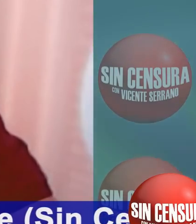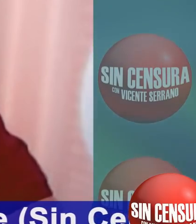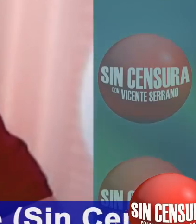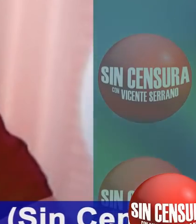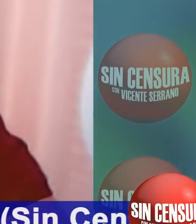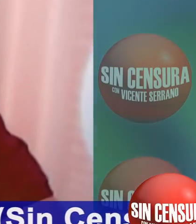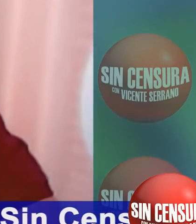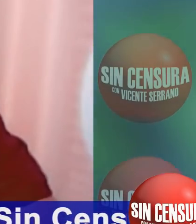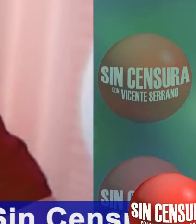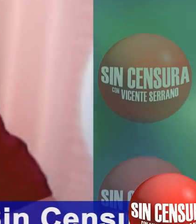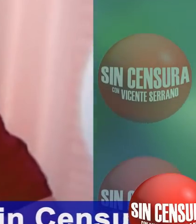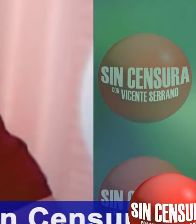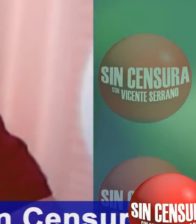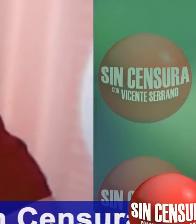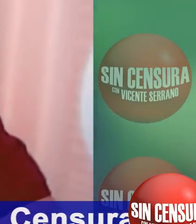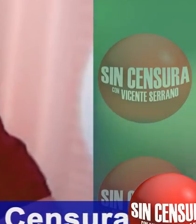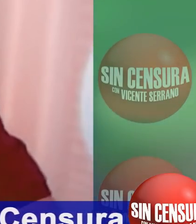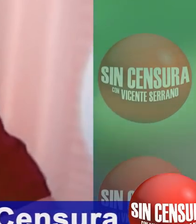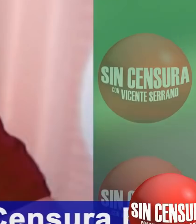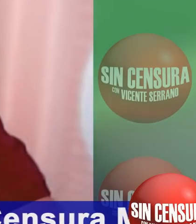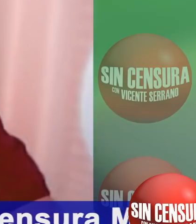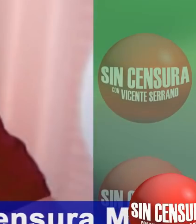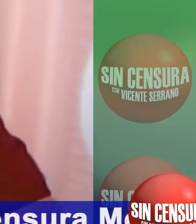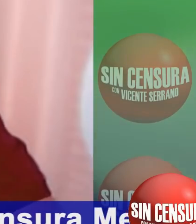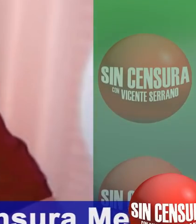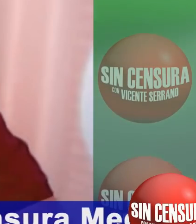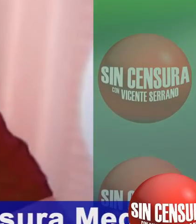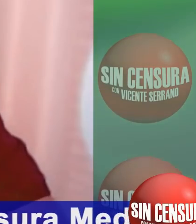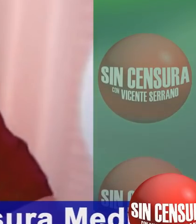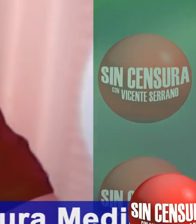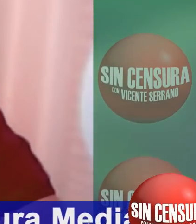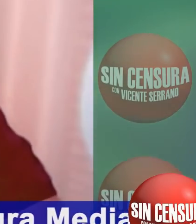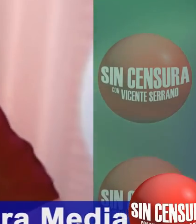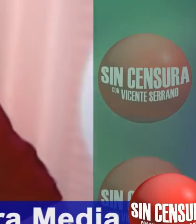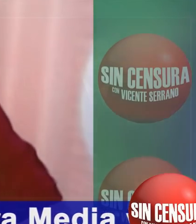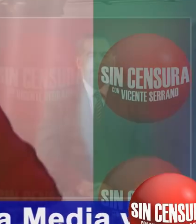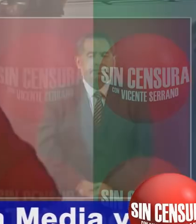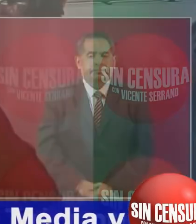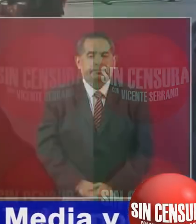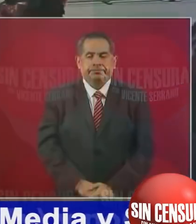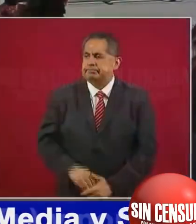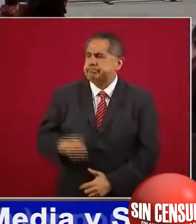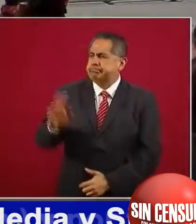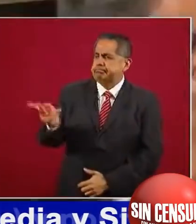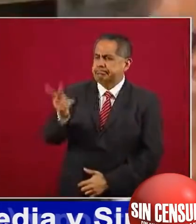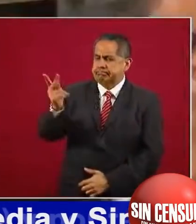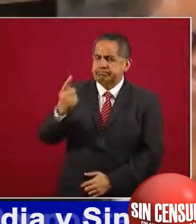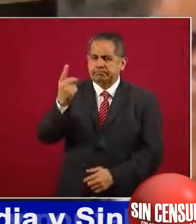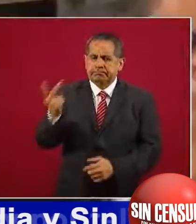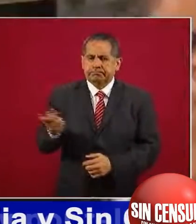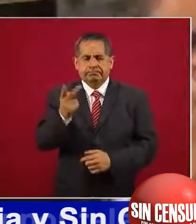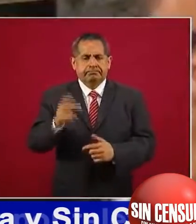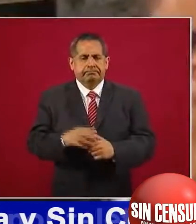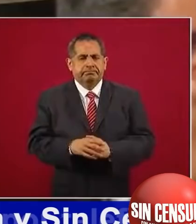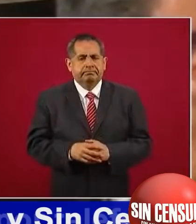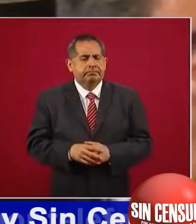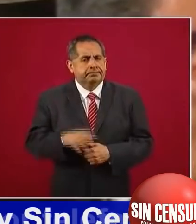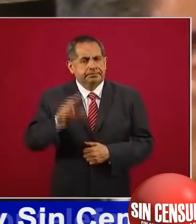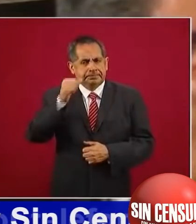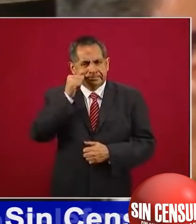pregunta del corresponsal de TV Azteca, Irving Pineda, hasta el momento en el que se burla. Adelante. Pregunta más.